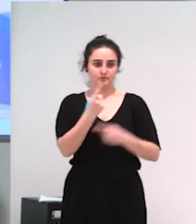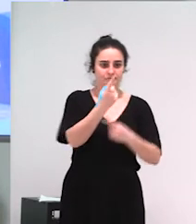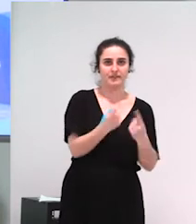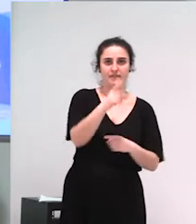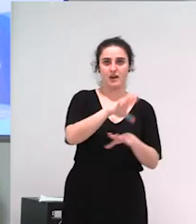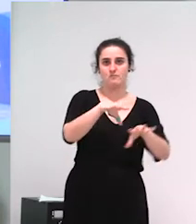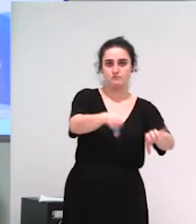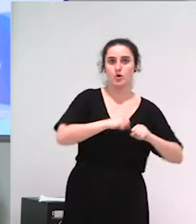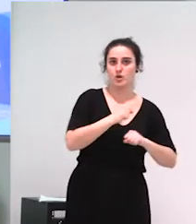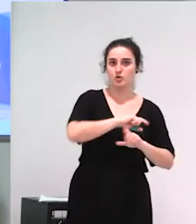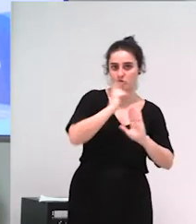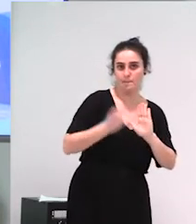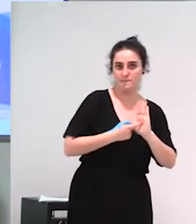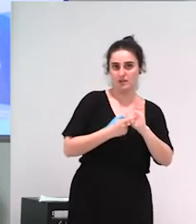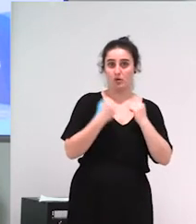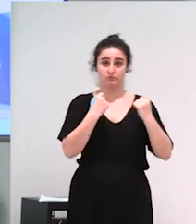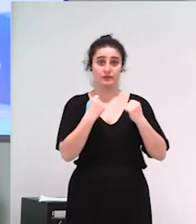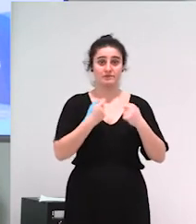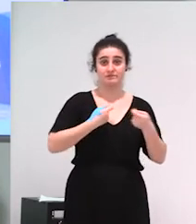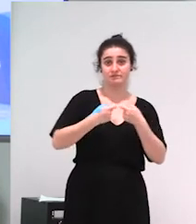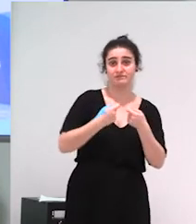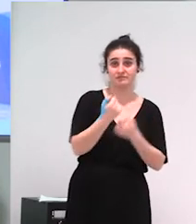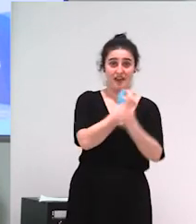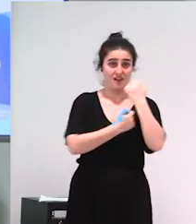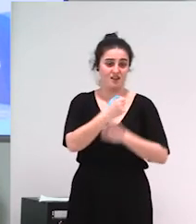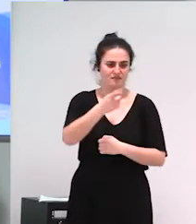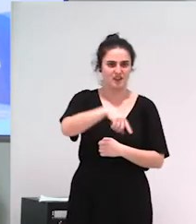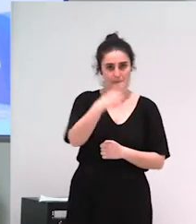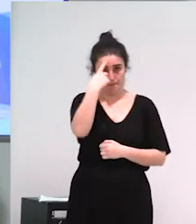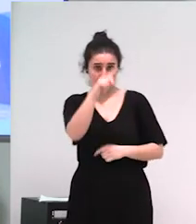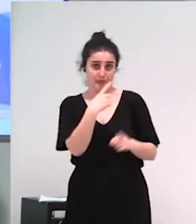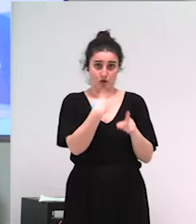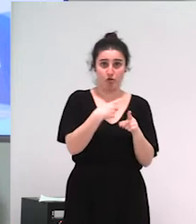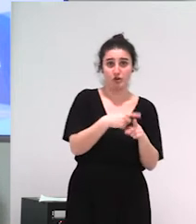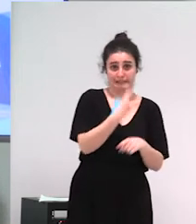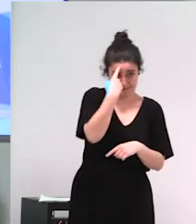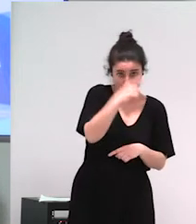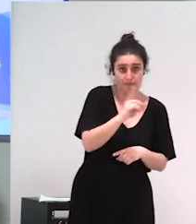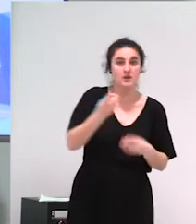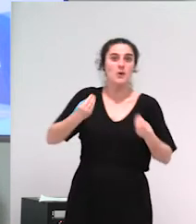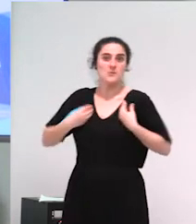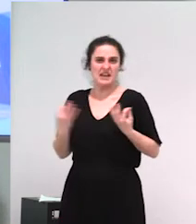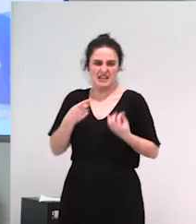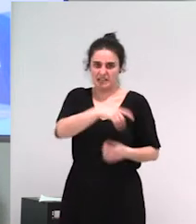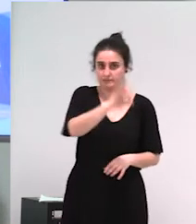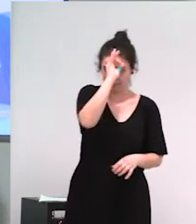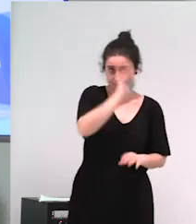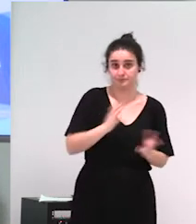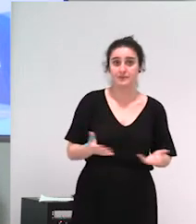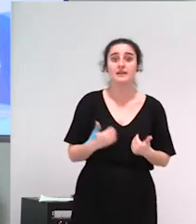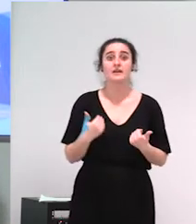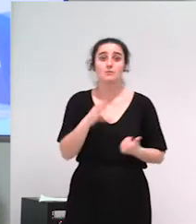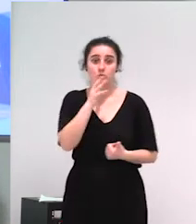unos poderes financieros y económicos que saben de muchas cosas, pero poco de lo que es vivir. Y en este